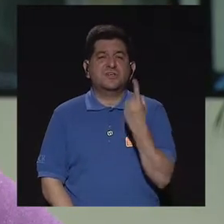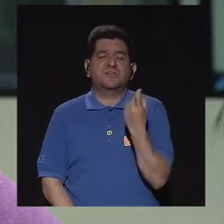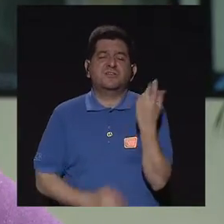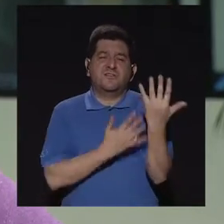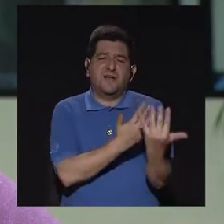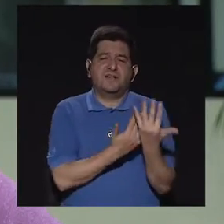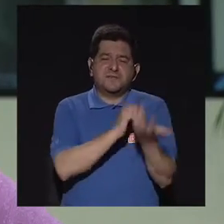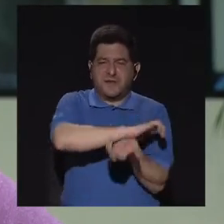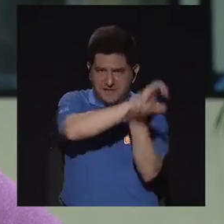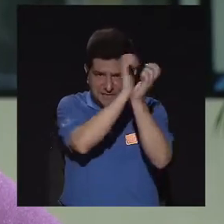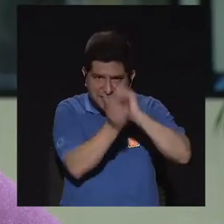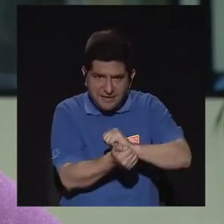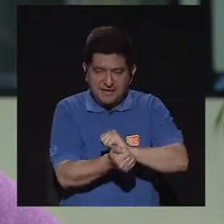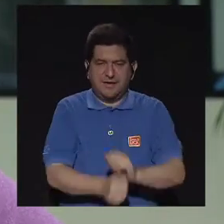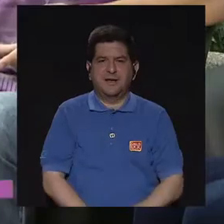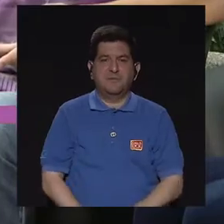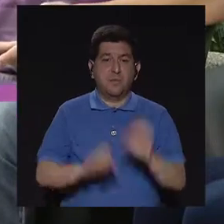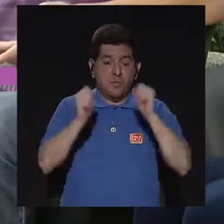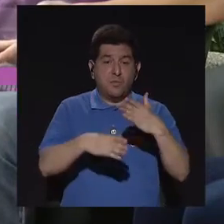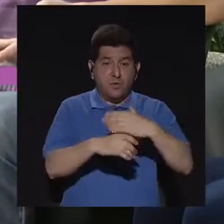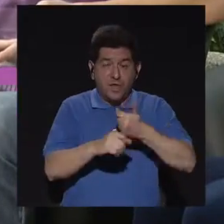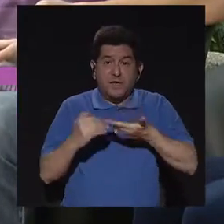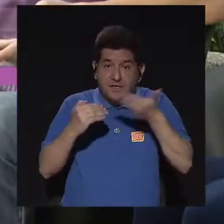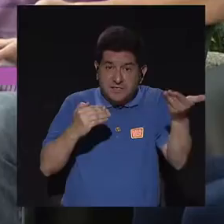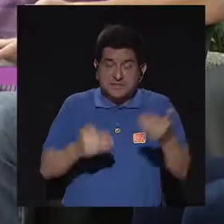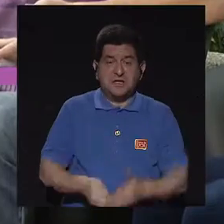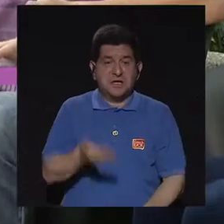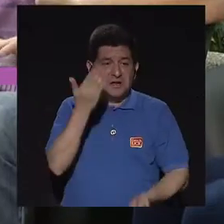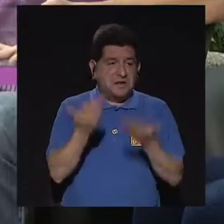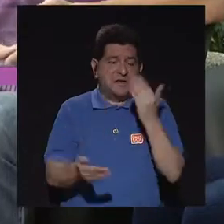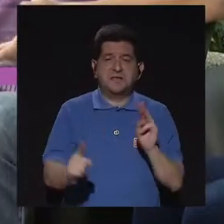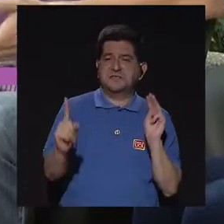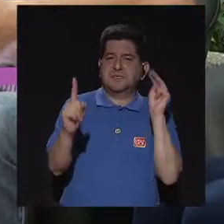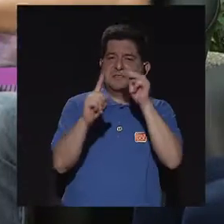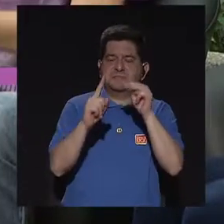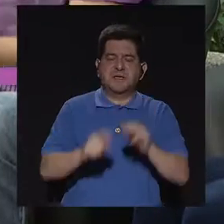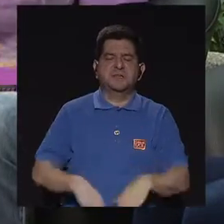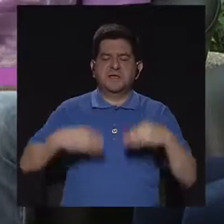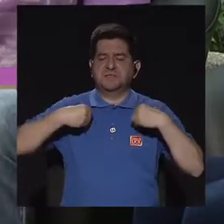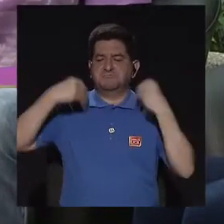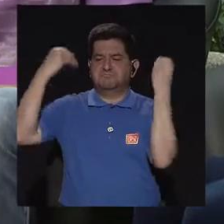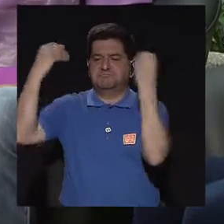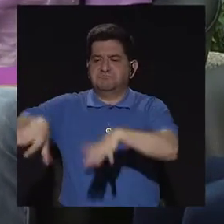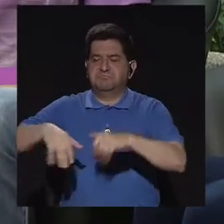esperanza de que algo va a cambiar o que algo van a lograr y muchas veces pierden sus metas.